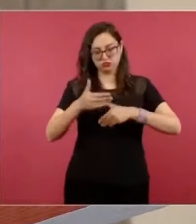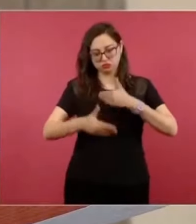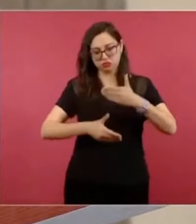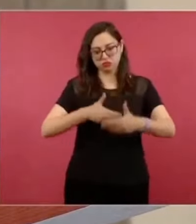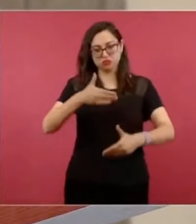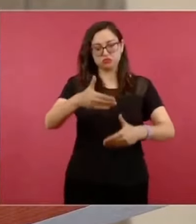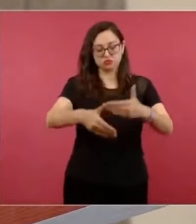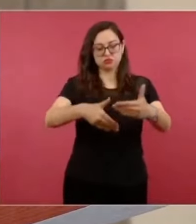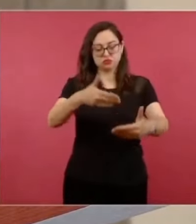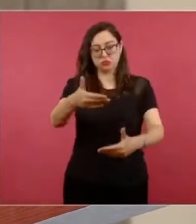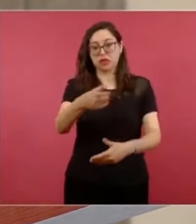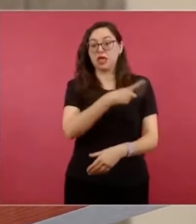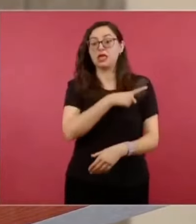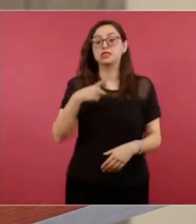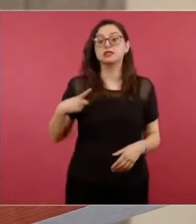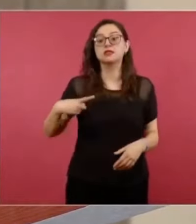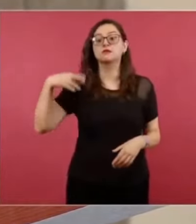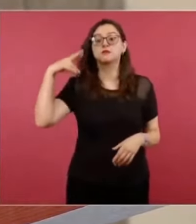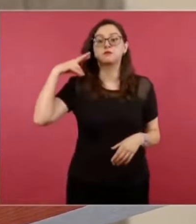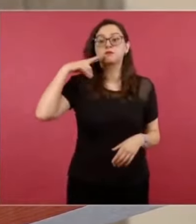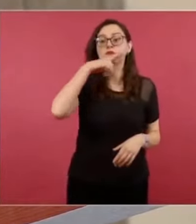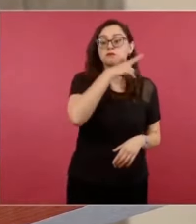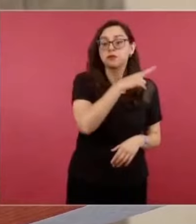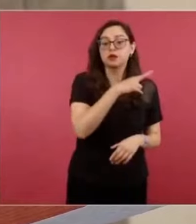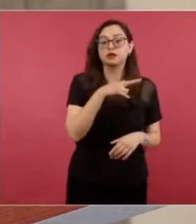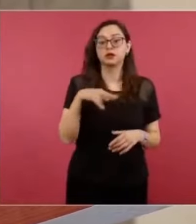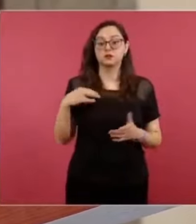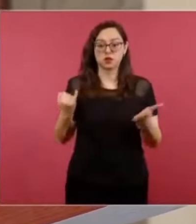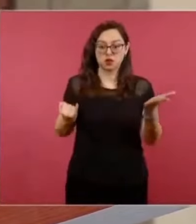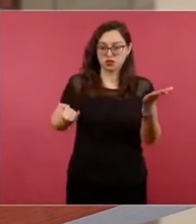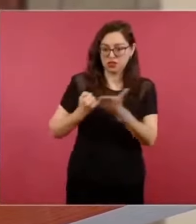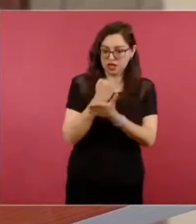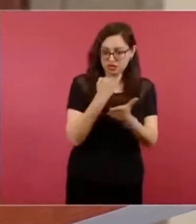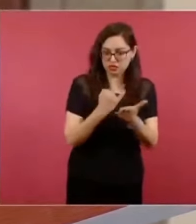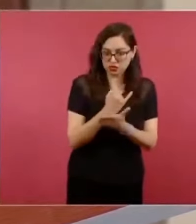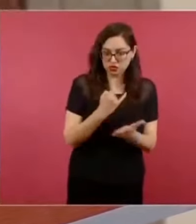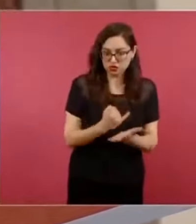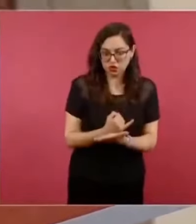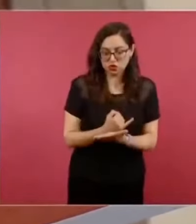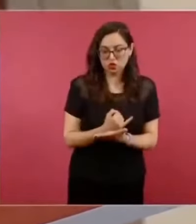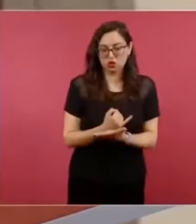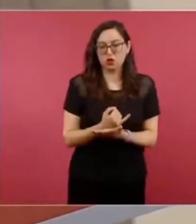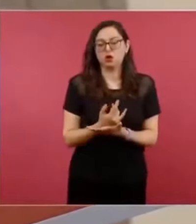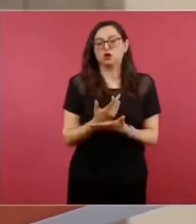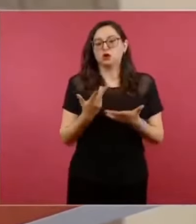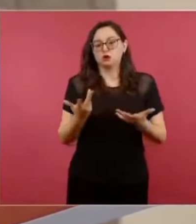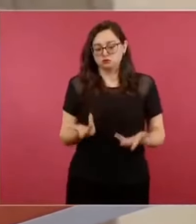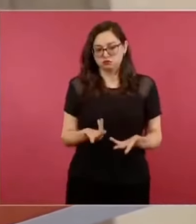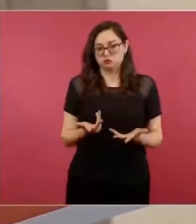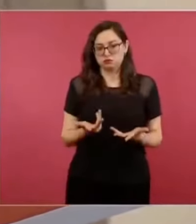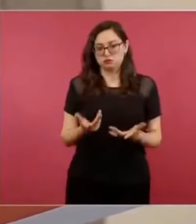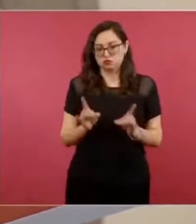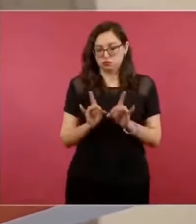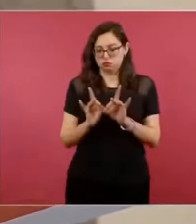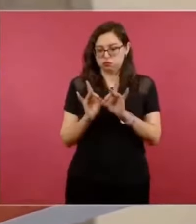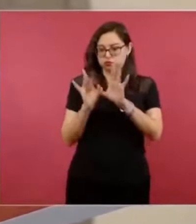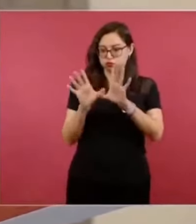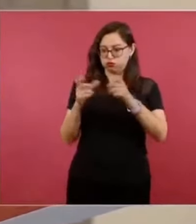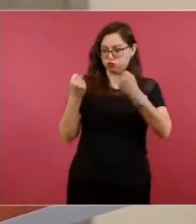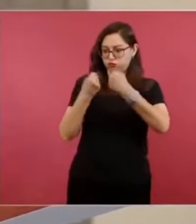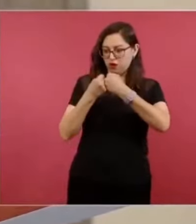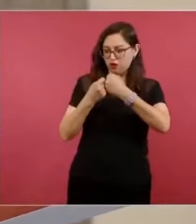implementar de inmediato medidas concretas para reducir significativamente los cauces